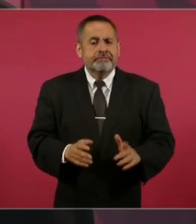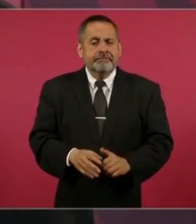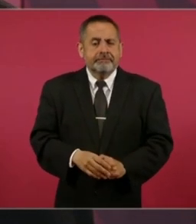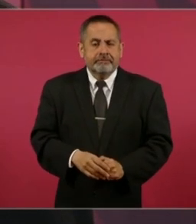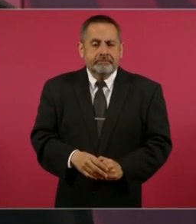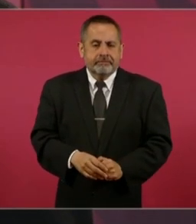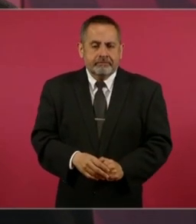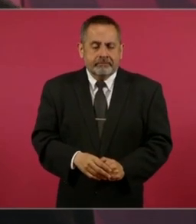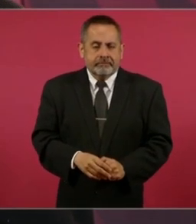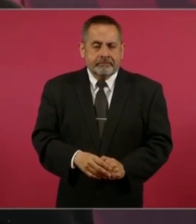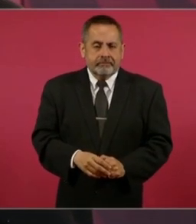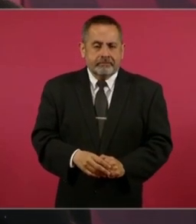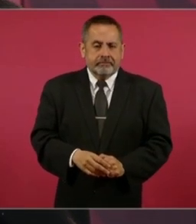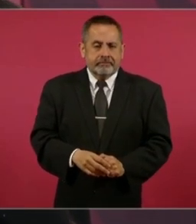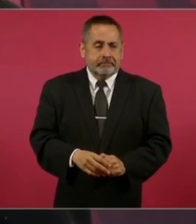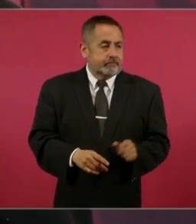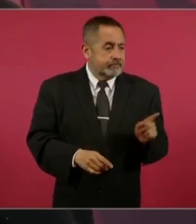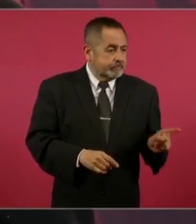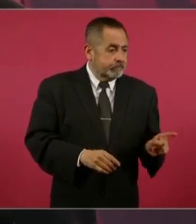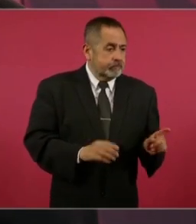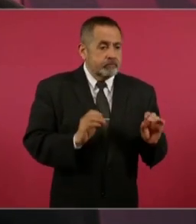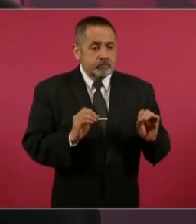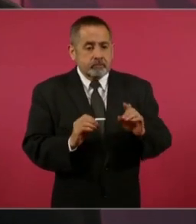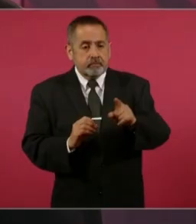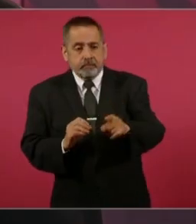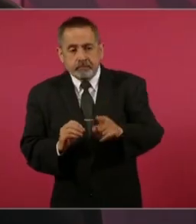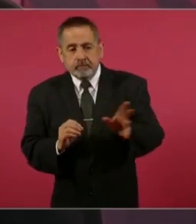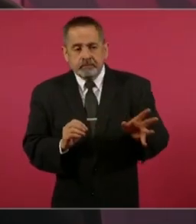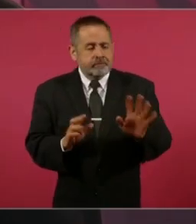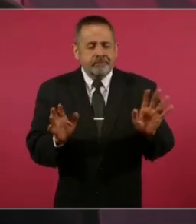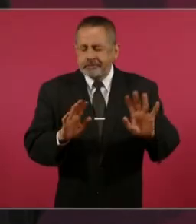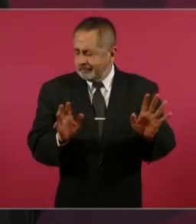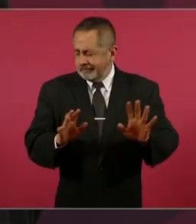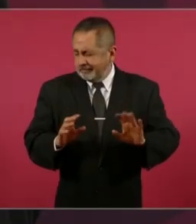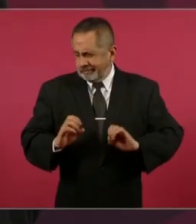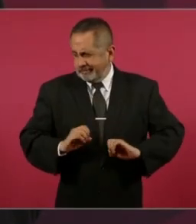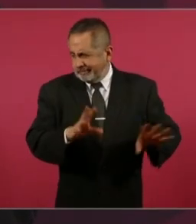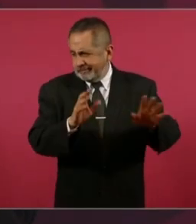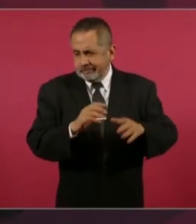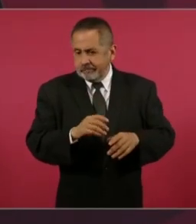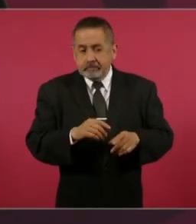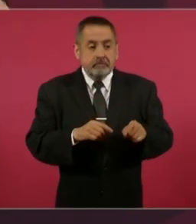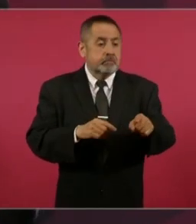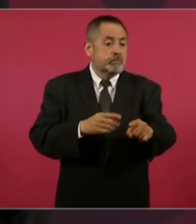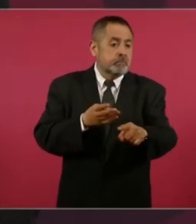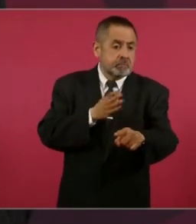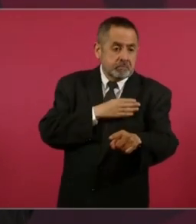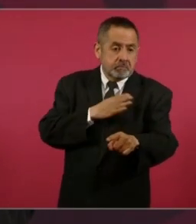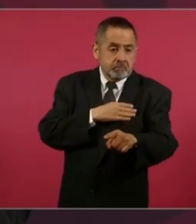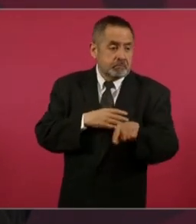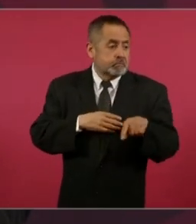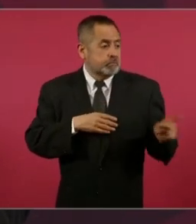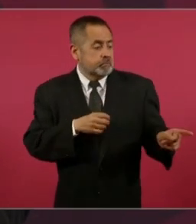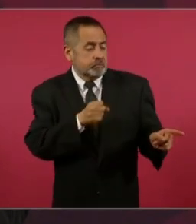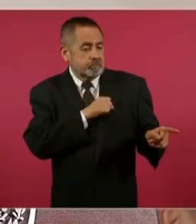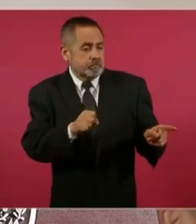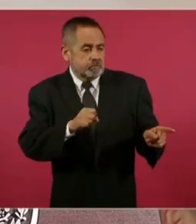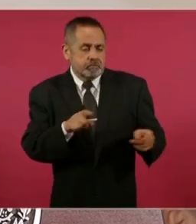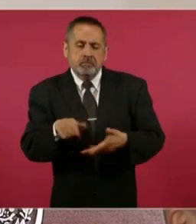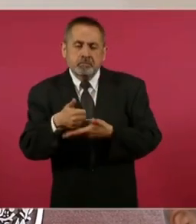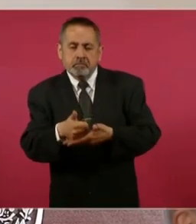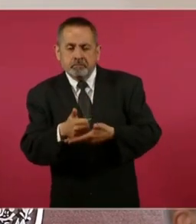delincuentes ni de un bando ni de otro y nada de que unos son buenos y los otros son malos